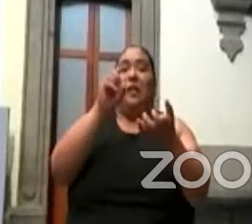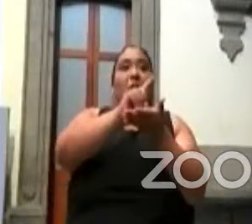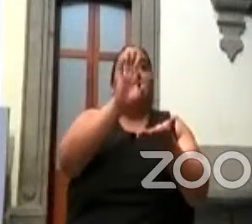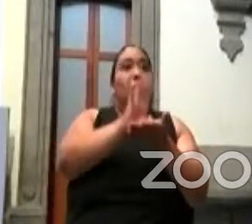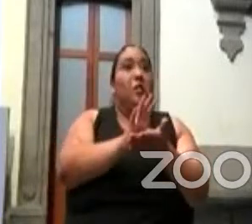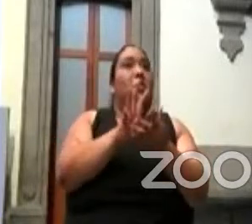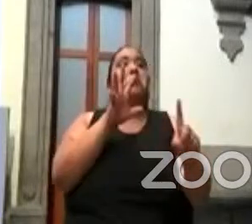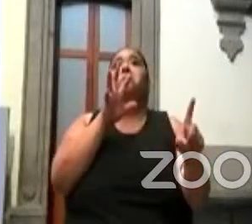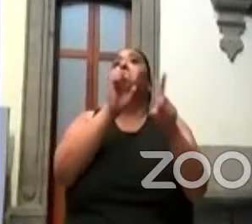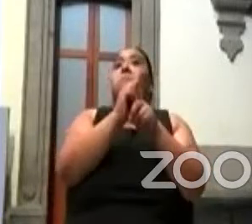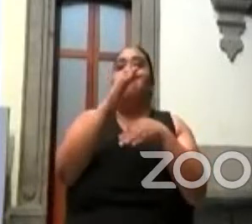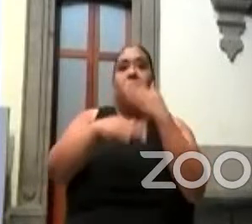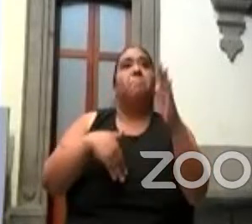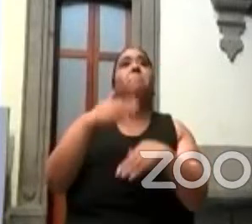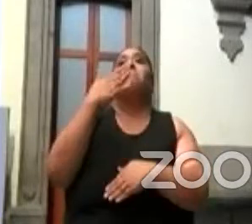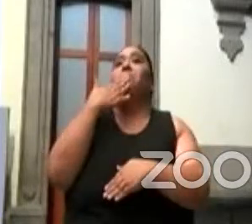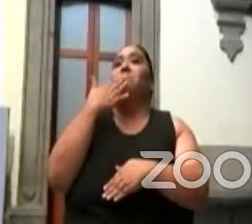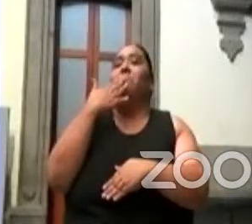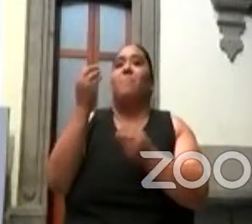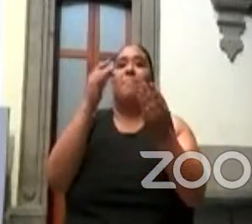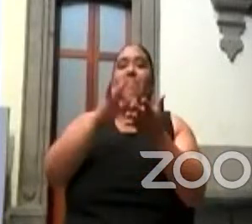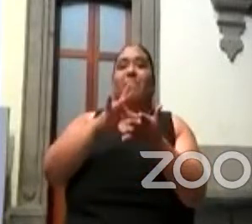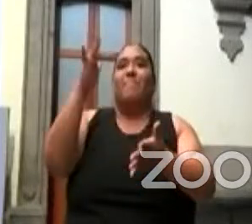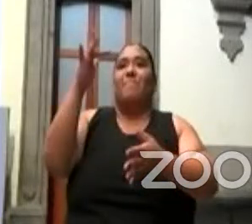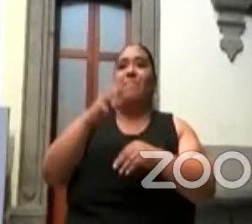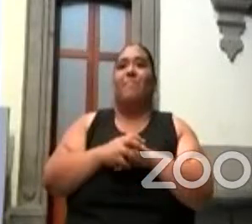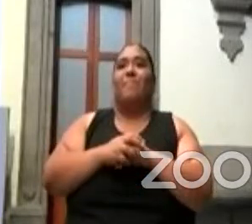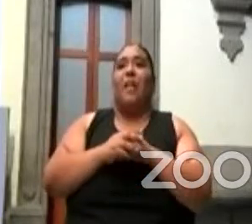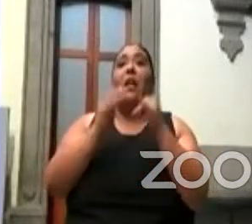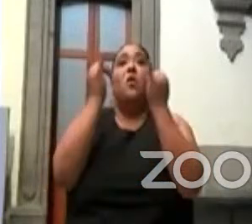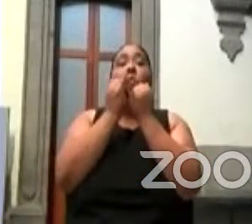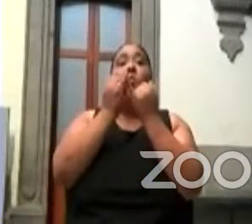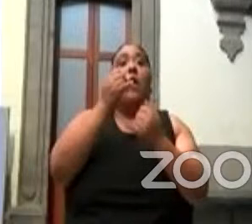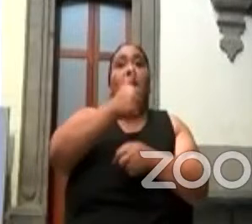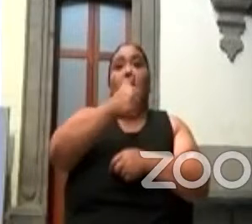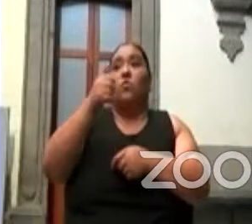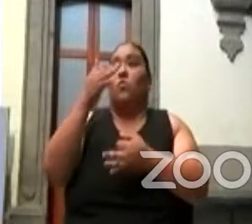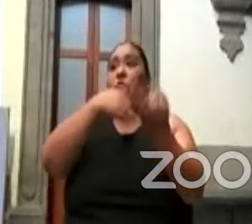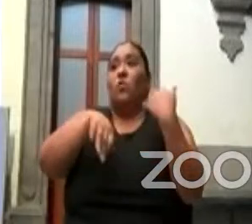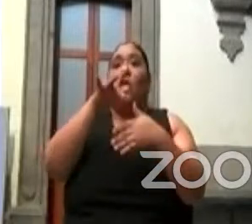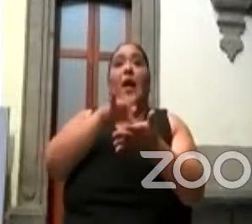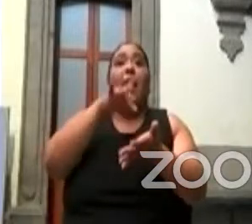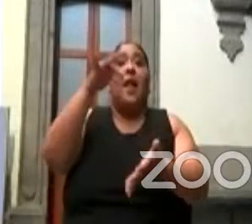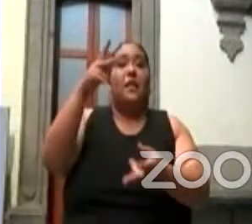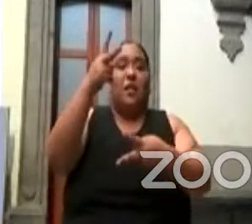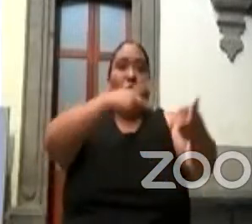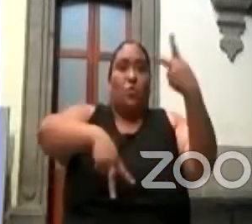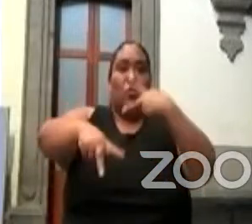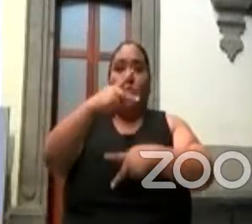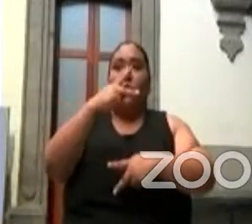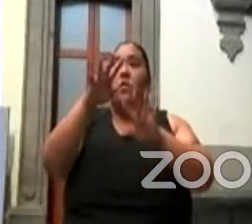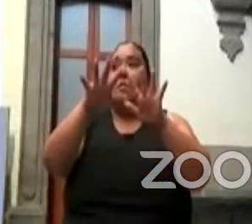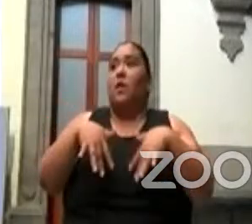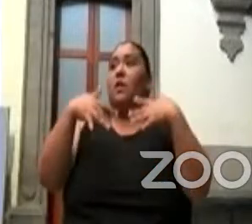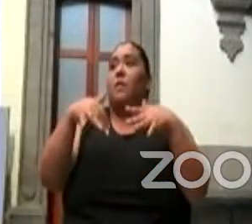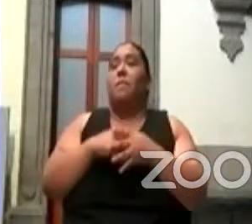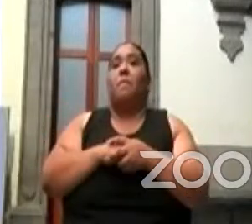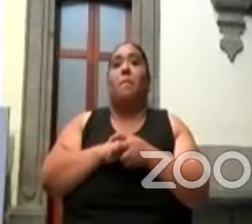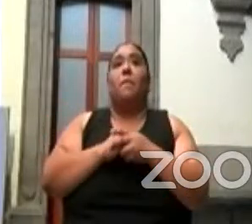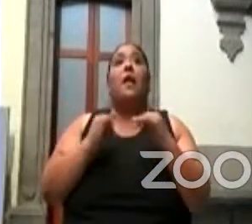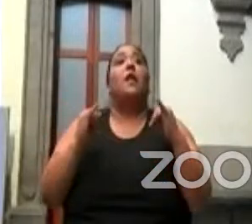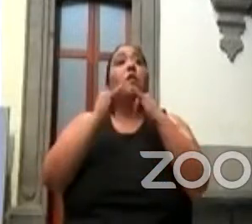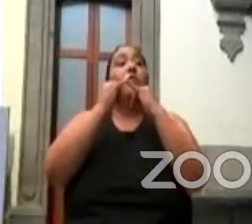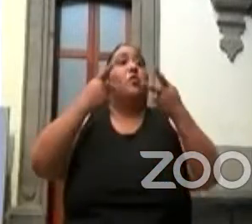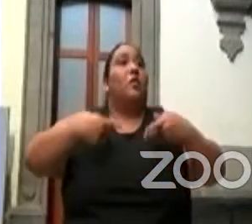grande. Muchísimas gracias. Igual agradecerle pues a cada uno de los que están presentes. Y en el Instituto de la Discapacidad